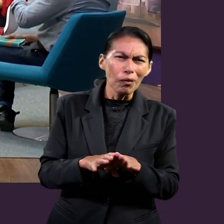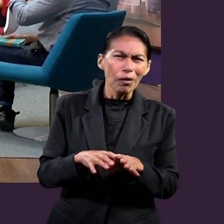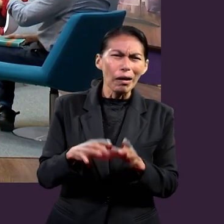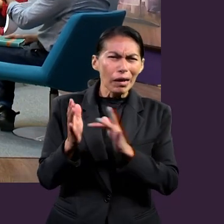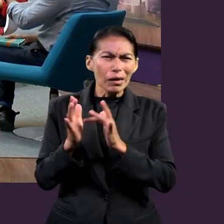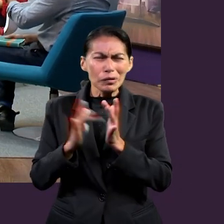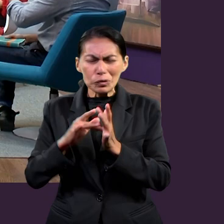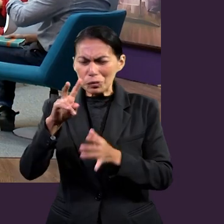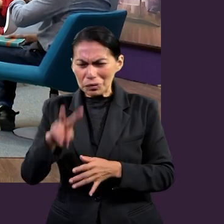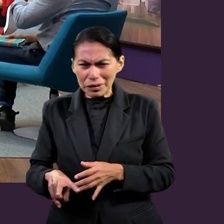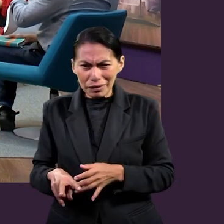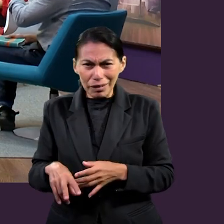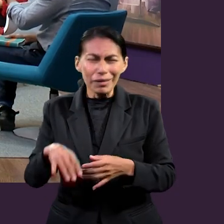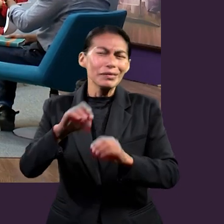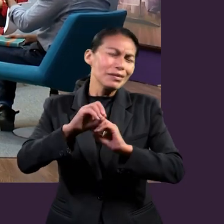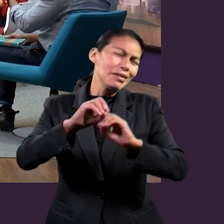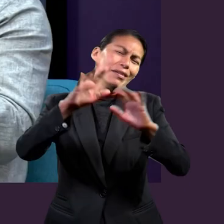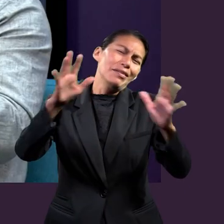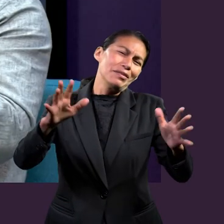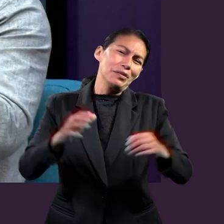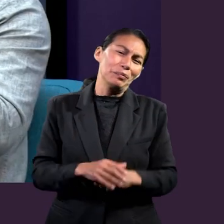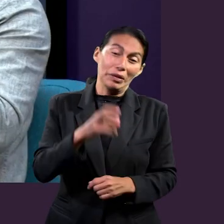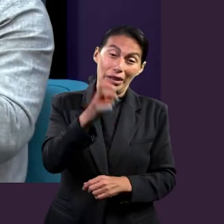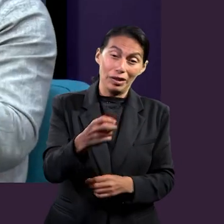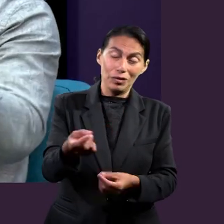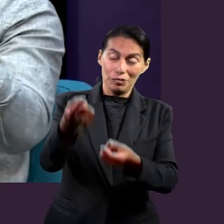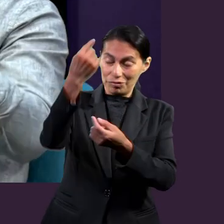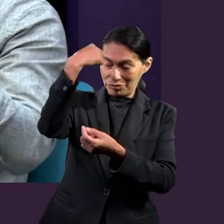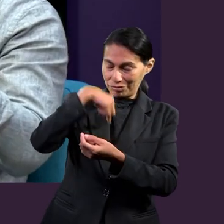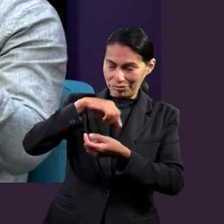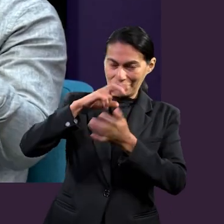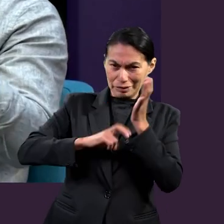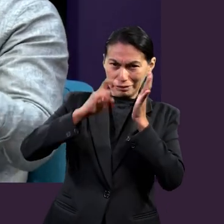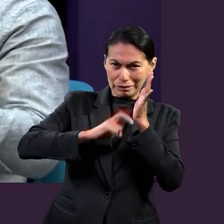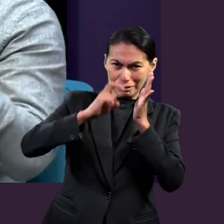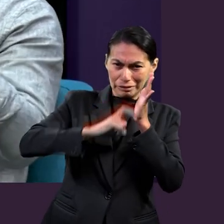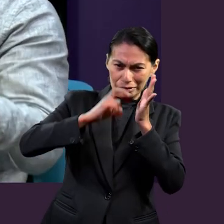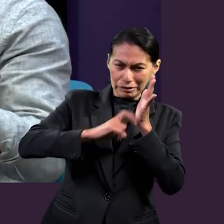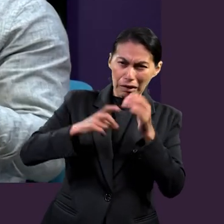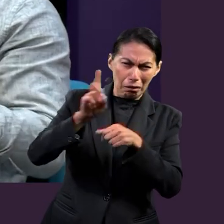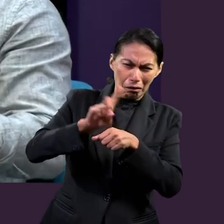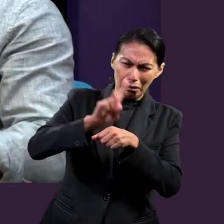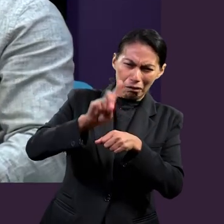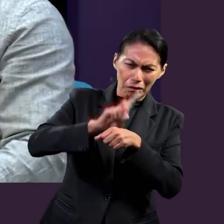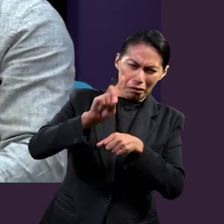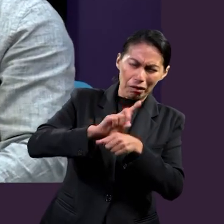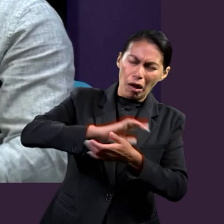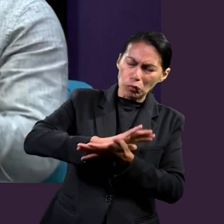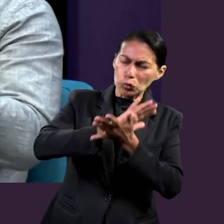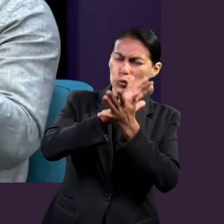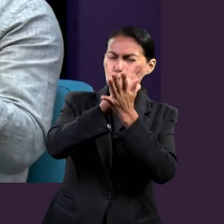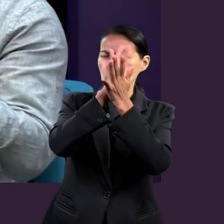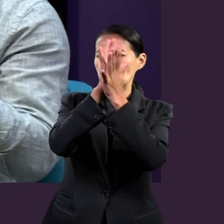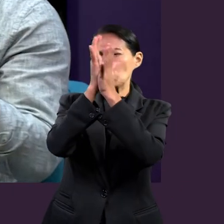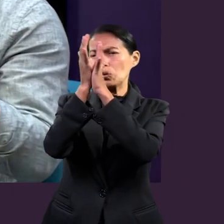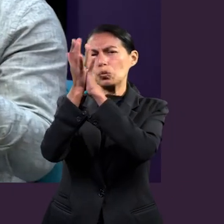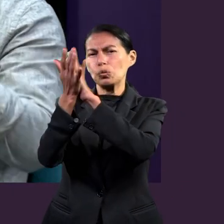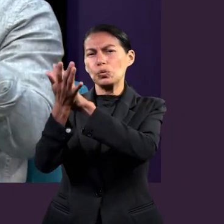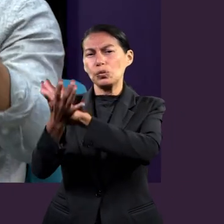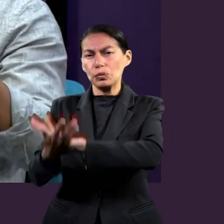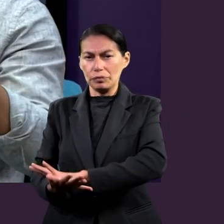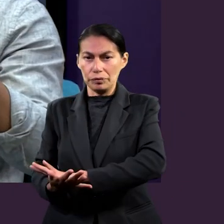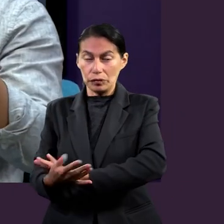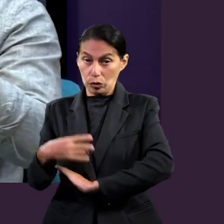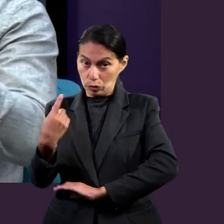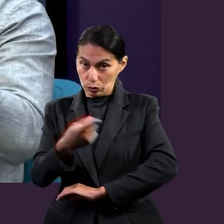nos transforma a nosotros. Entonces, esa transformación se vive día a día y no es conformarse con lo que